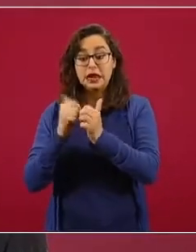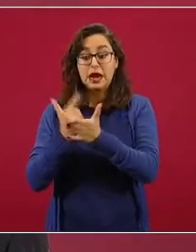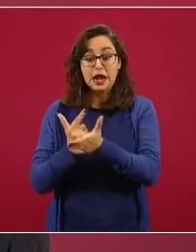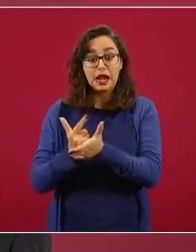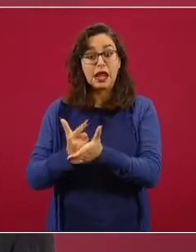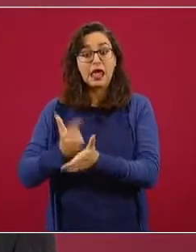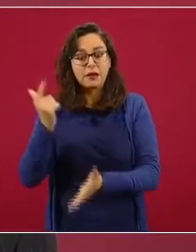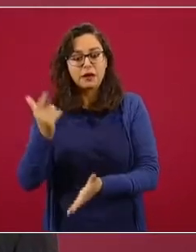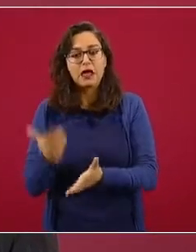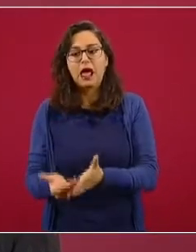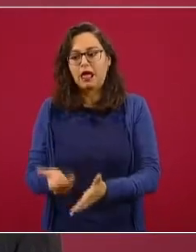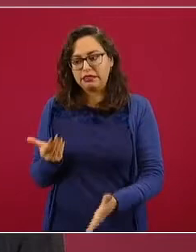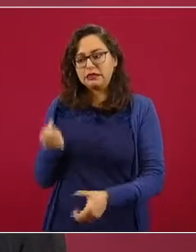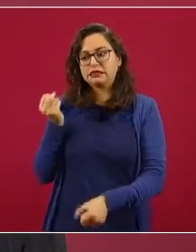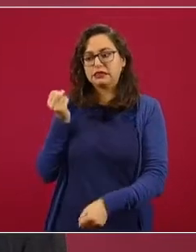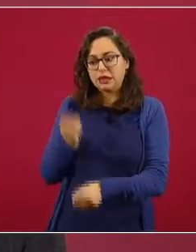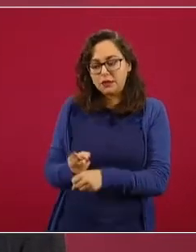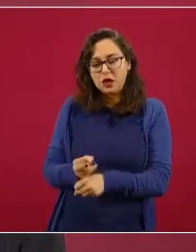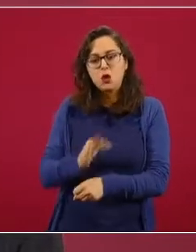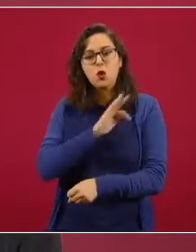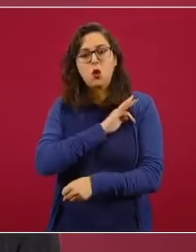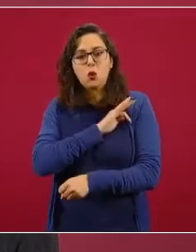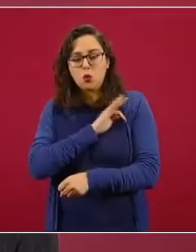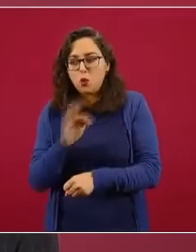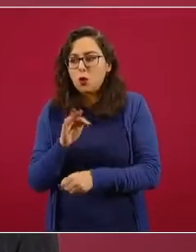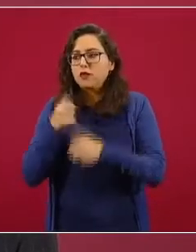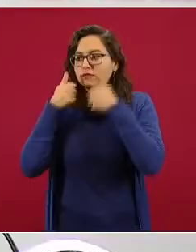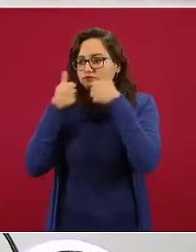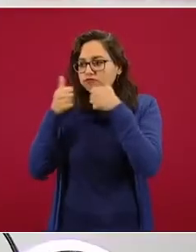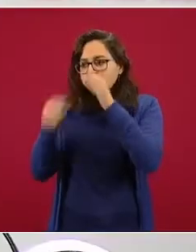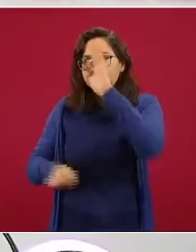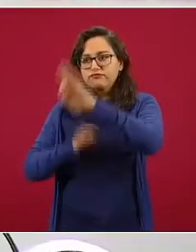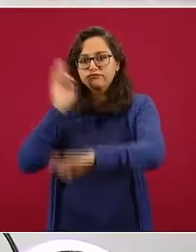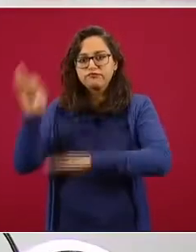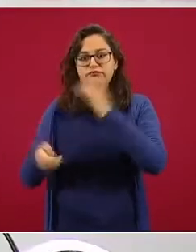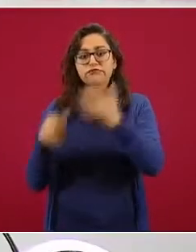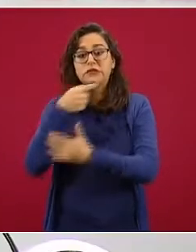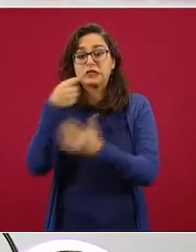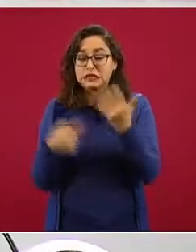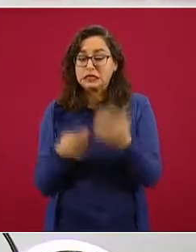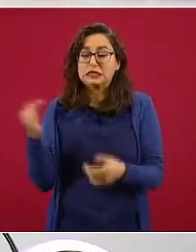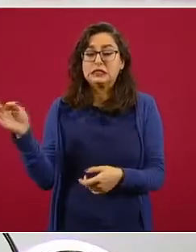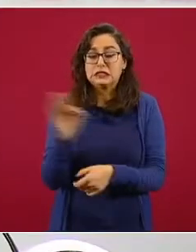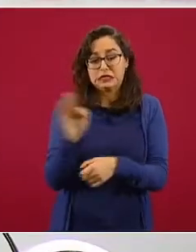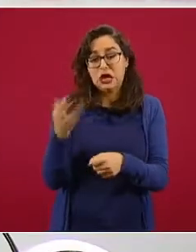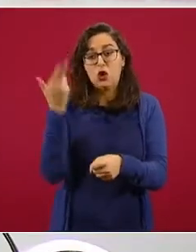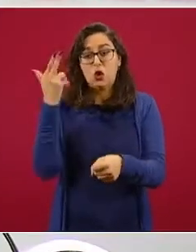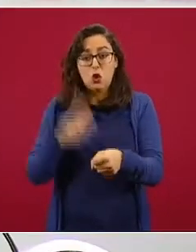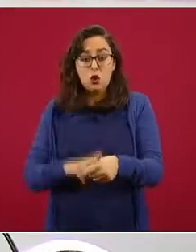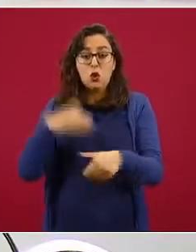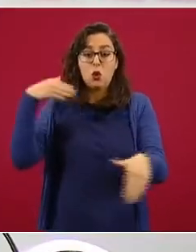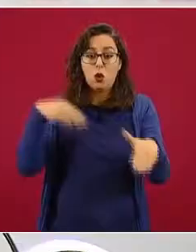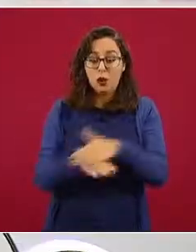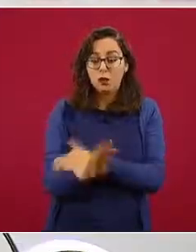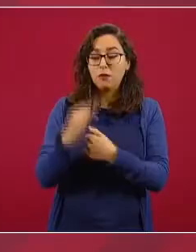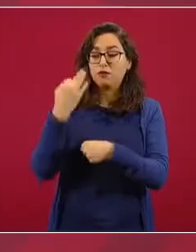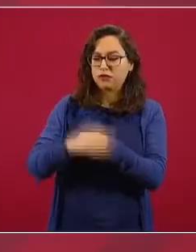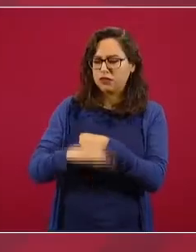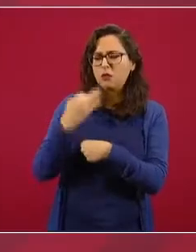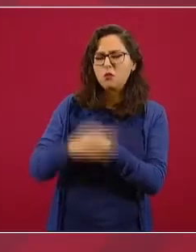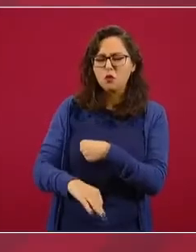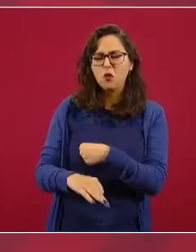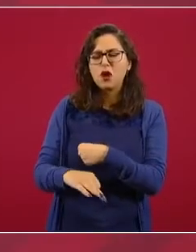resolver y puede requerir eventualmente una hospitalización temporal, y con ella va a tener una